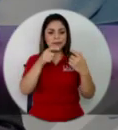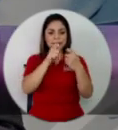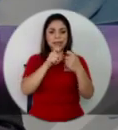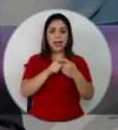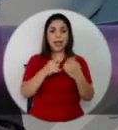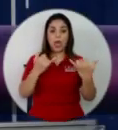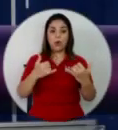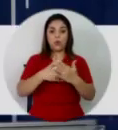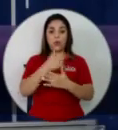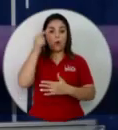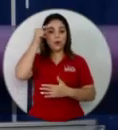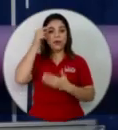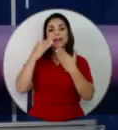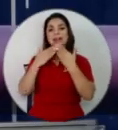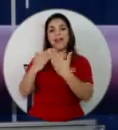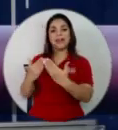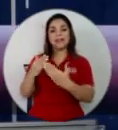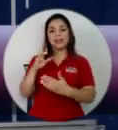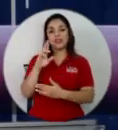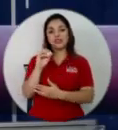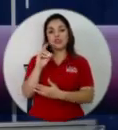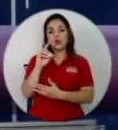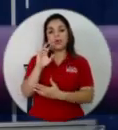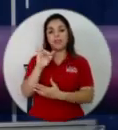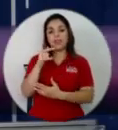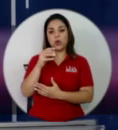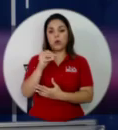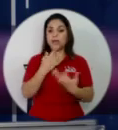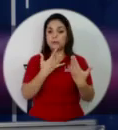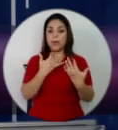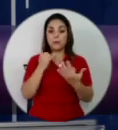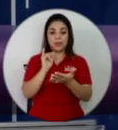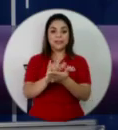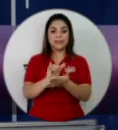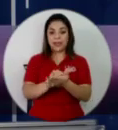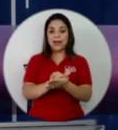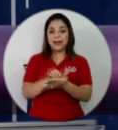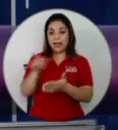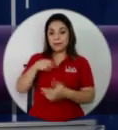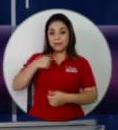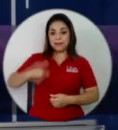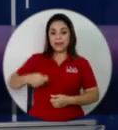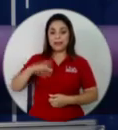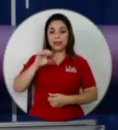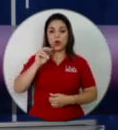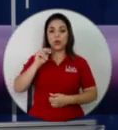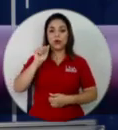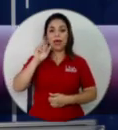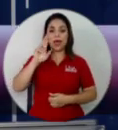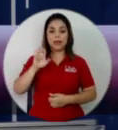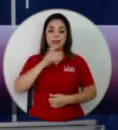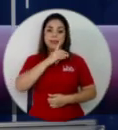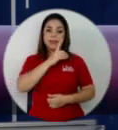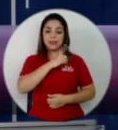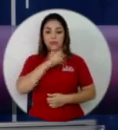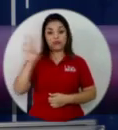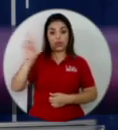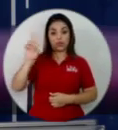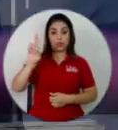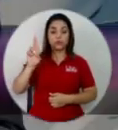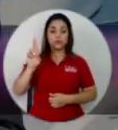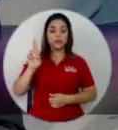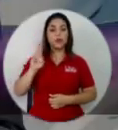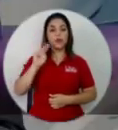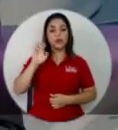gobierno. Esperamos que así sea. Muchas gracias, don Rodrigo Arias Camacho, por su participación como presidente CONARE y rector de la UNED en